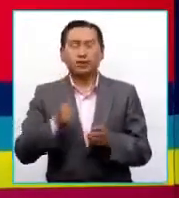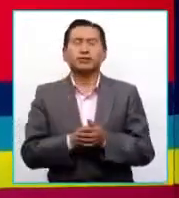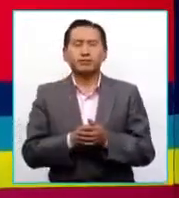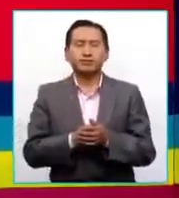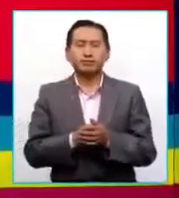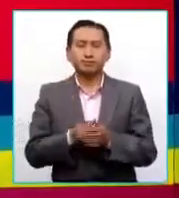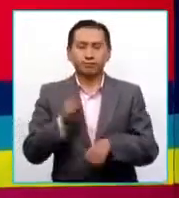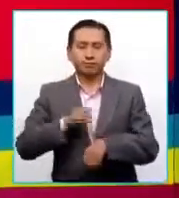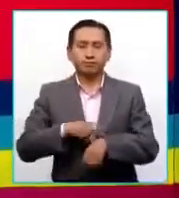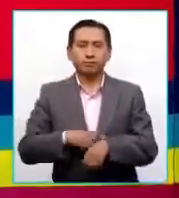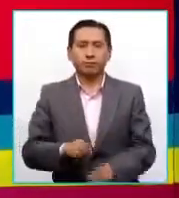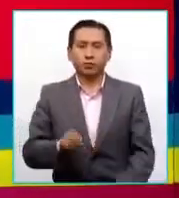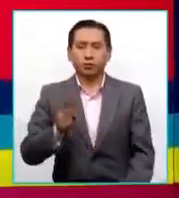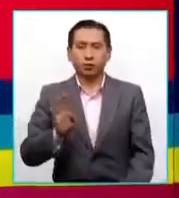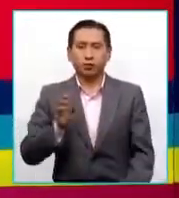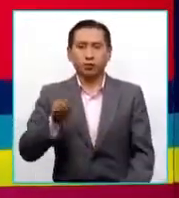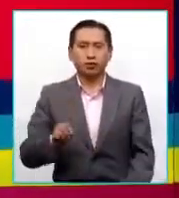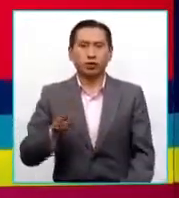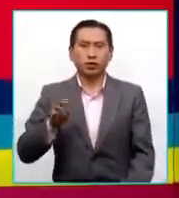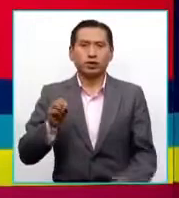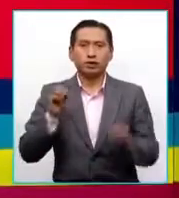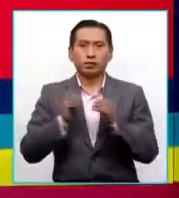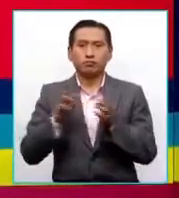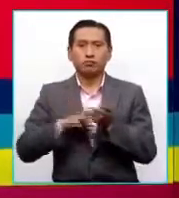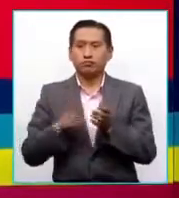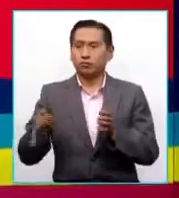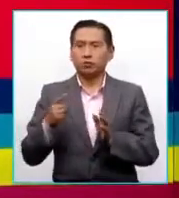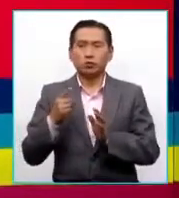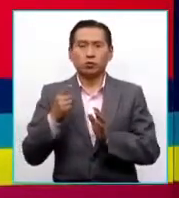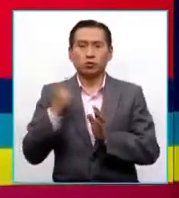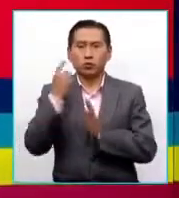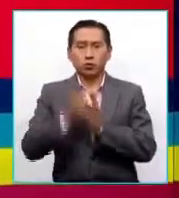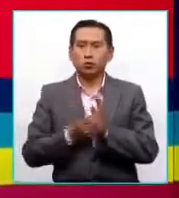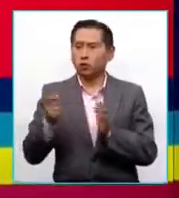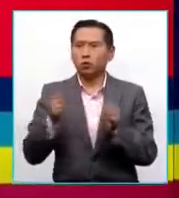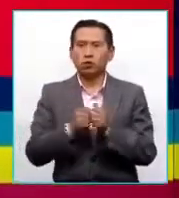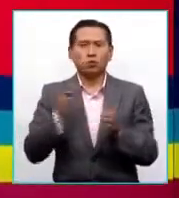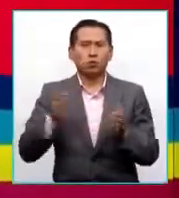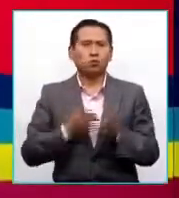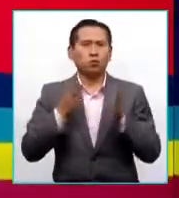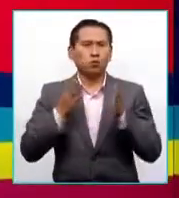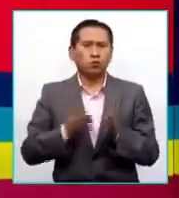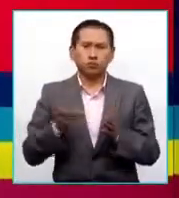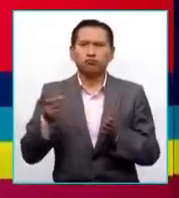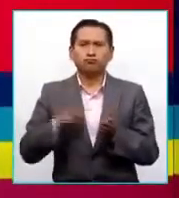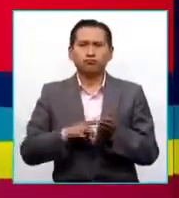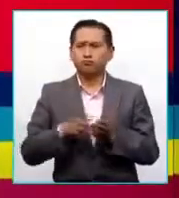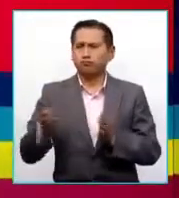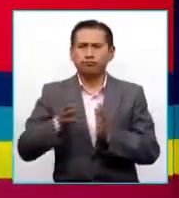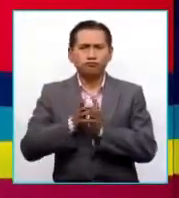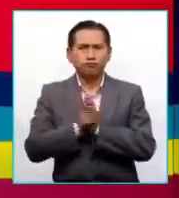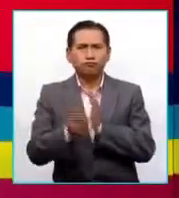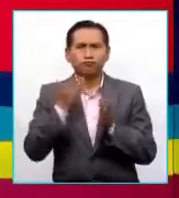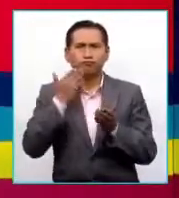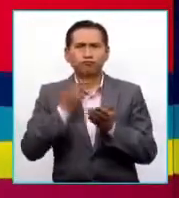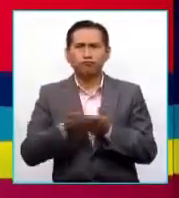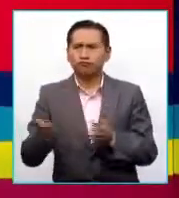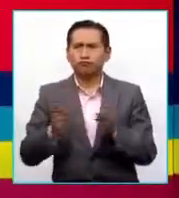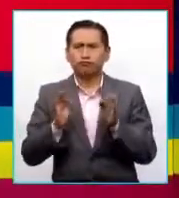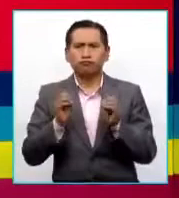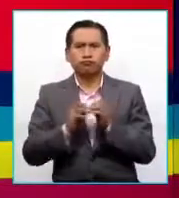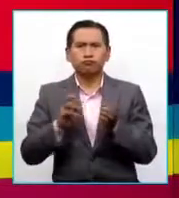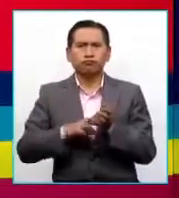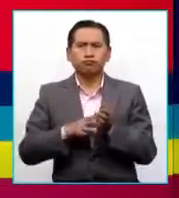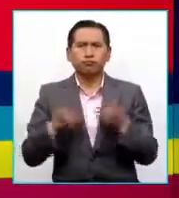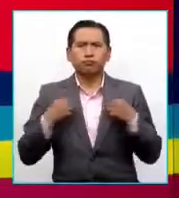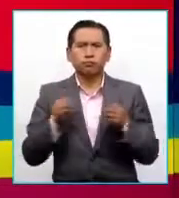estaremos a partir de las 4:30 de la tarde, justamente sobre esta hora, con un músico realmente capísimo, encantador y además con una